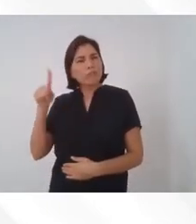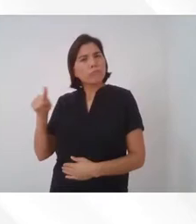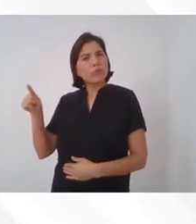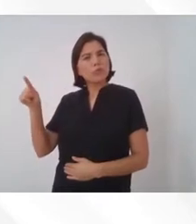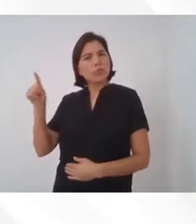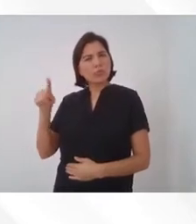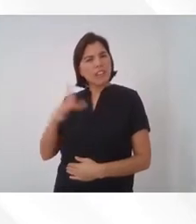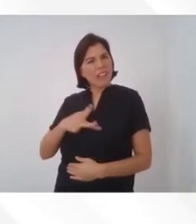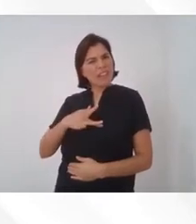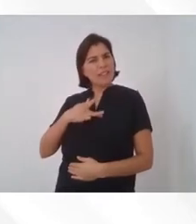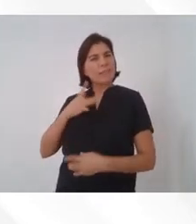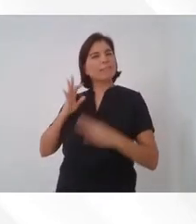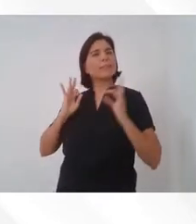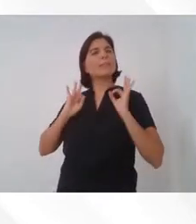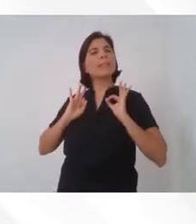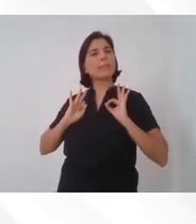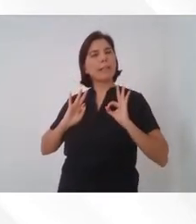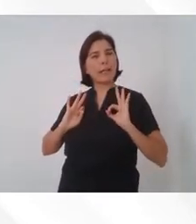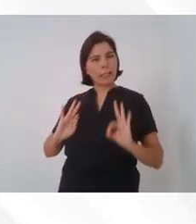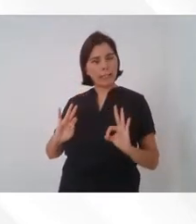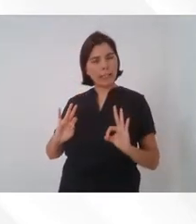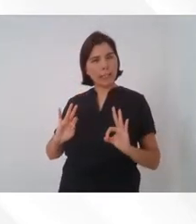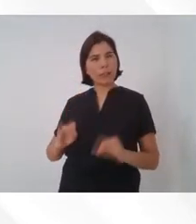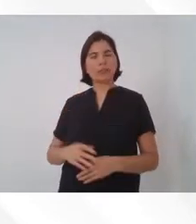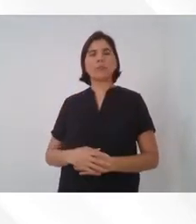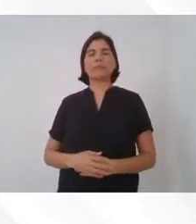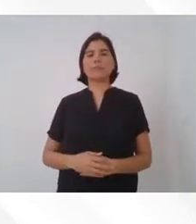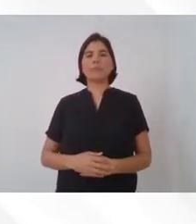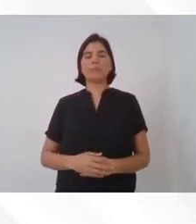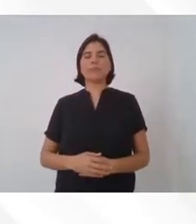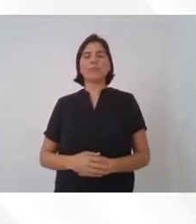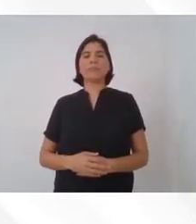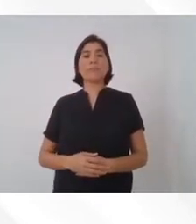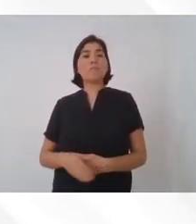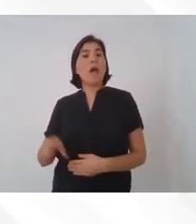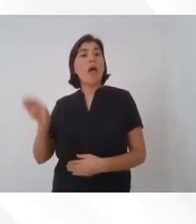nuestros acuerdos y que escuchen con mucha atención el